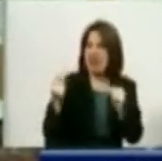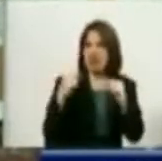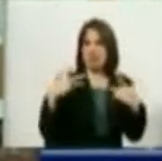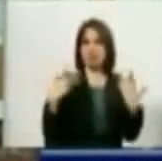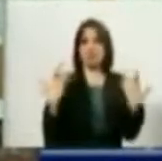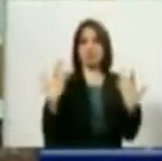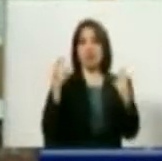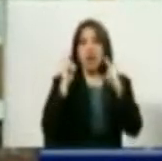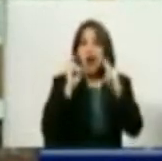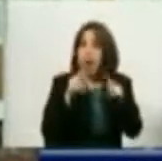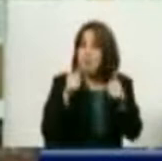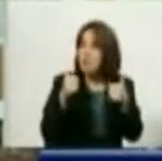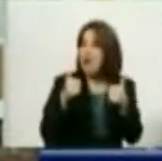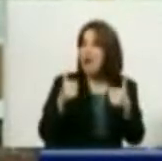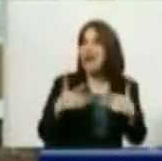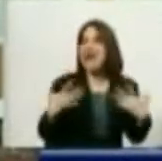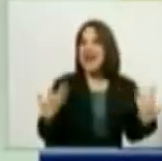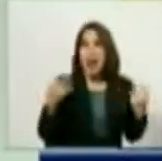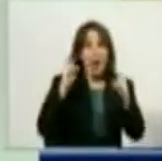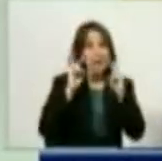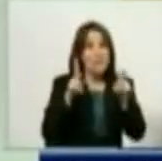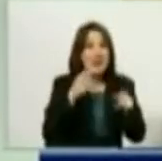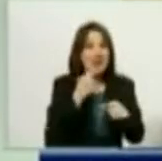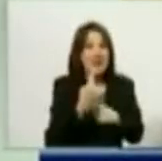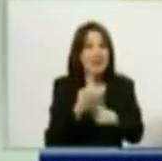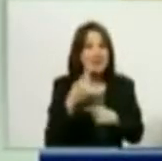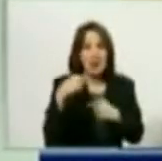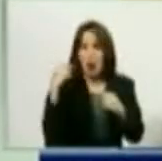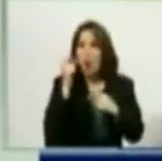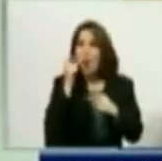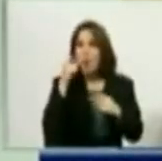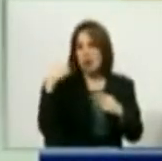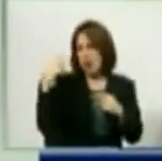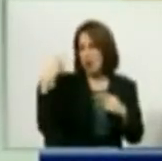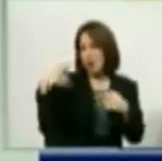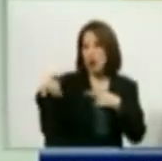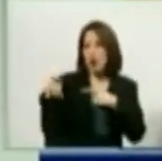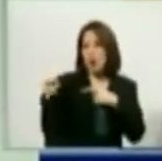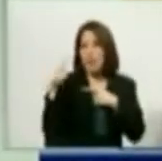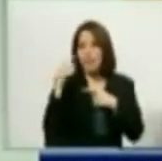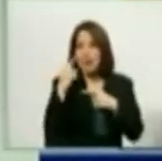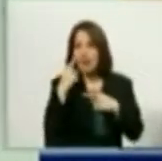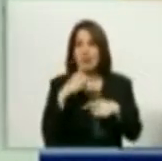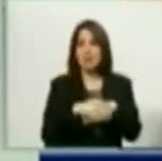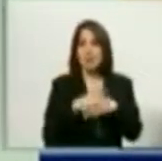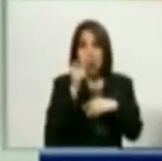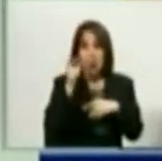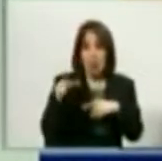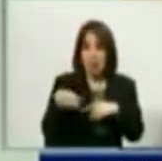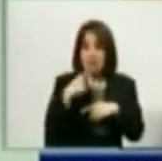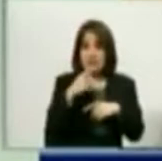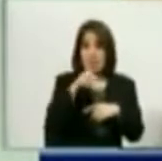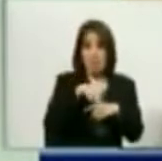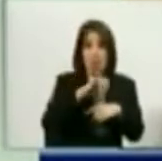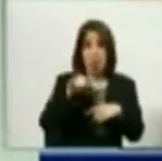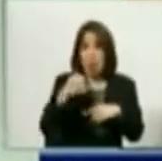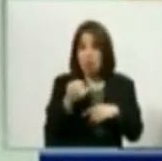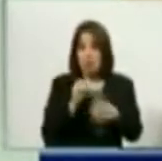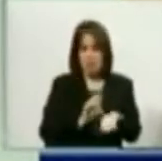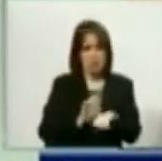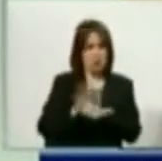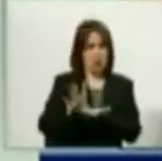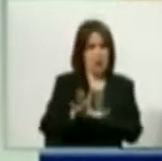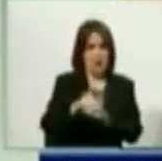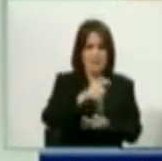mire que es muy bueno fíjese lo que dice este loquillo guanipa PJ expulsará a